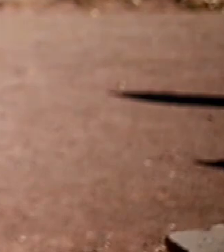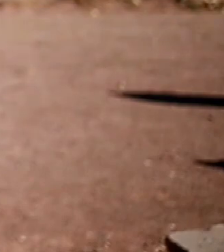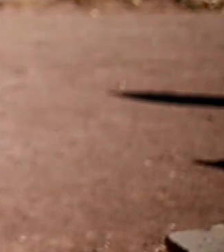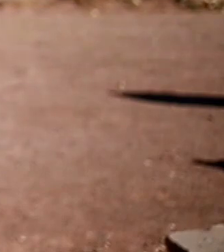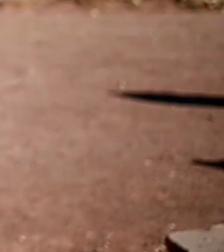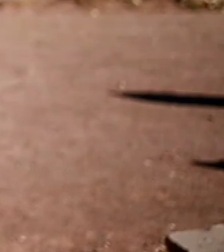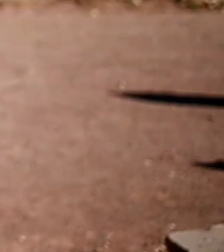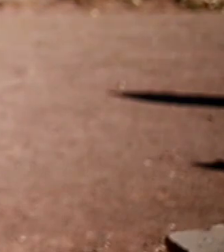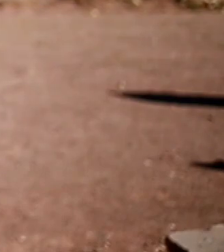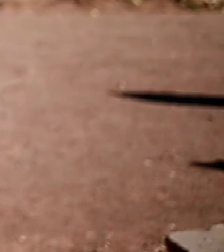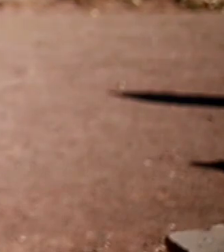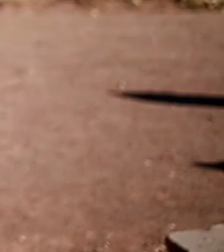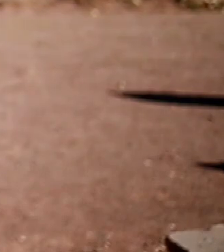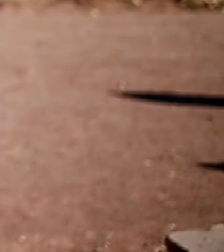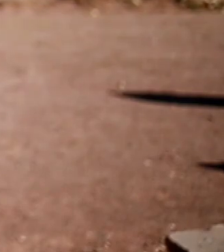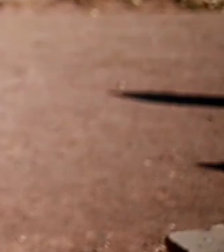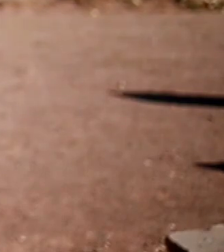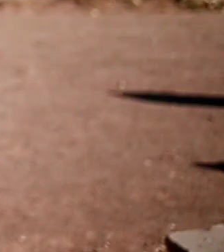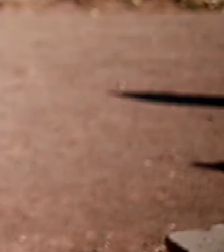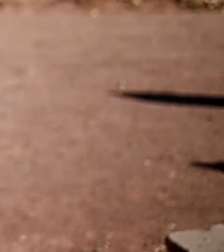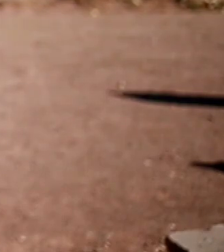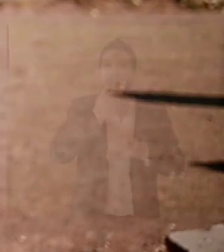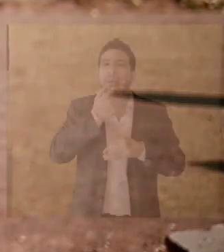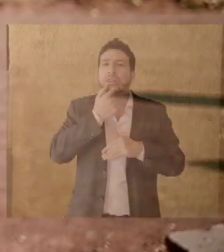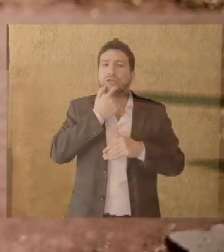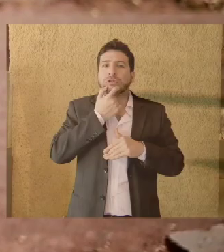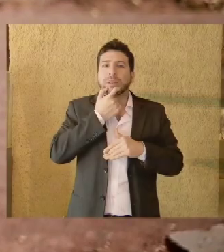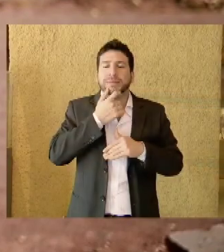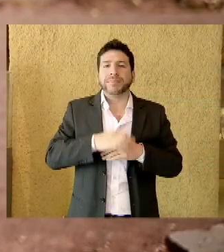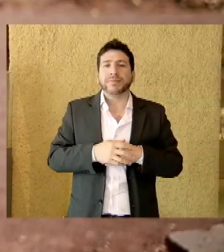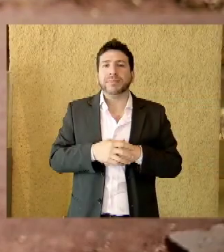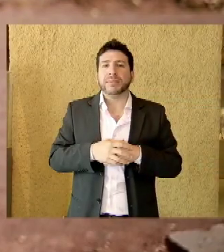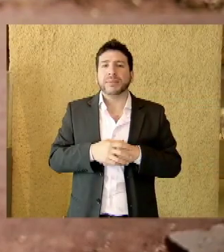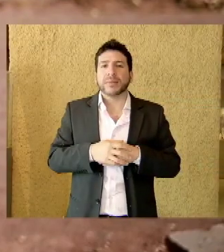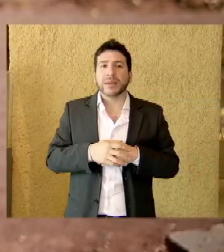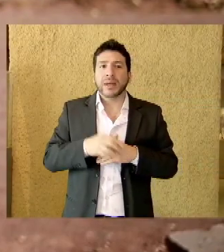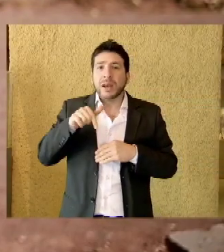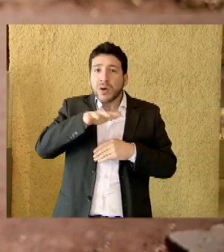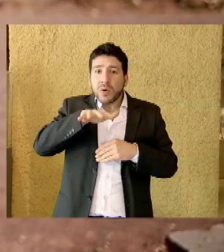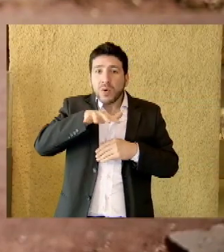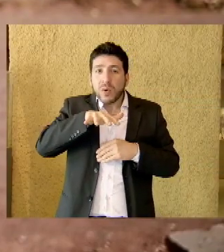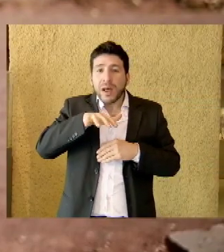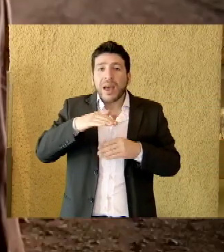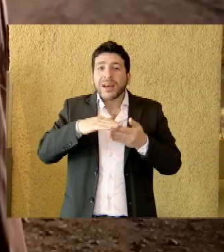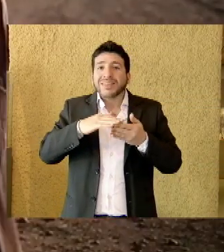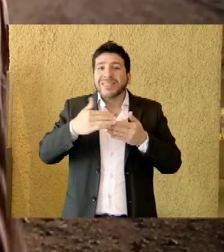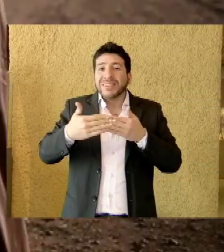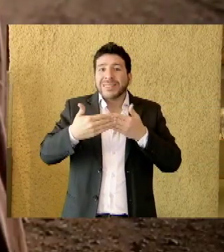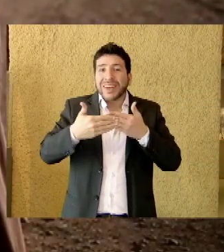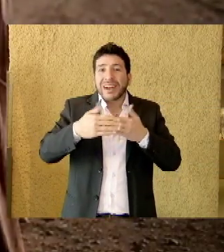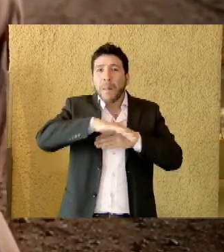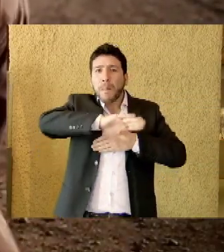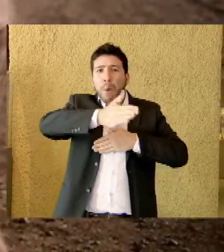la ciudad más austral de la provincia de Mendoza, enclavada geográficamente al pie de la